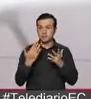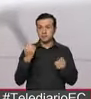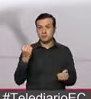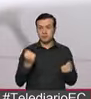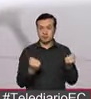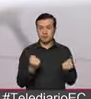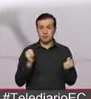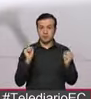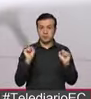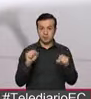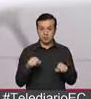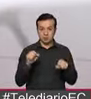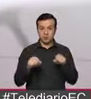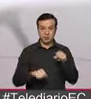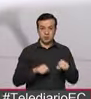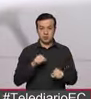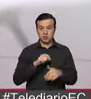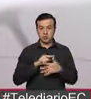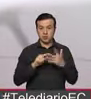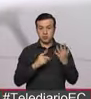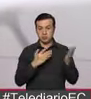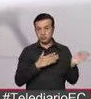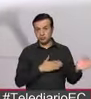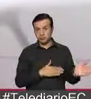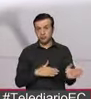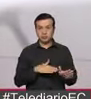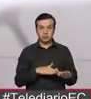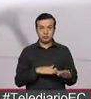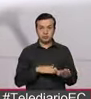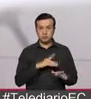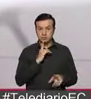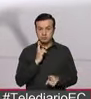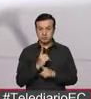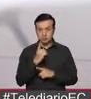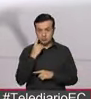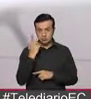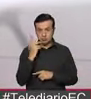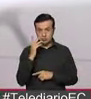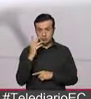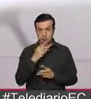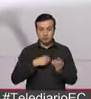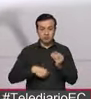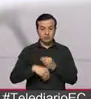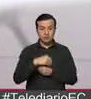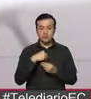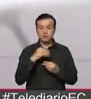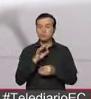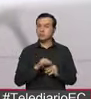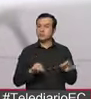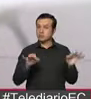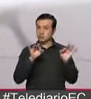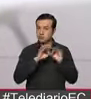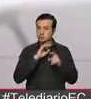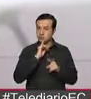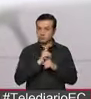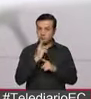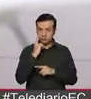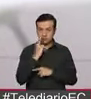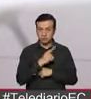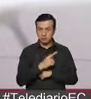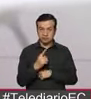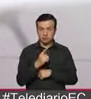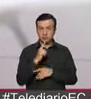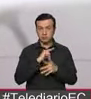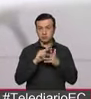en lo en lo de gasto corriente está garantizado y los gastos de inversión son necesarios pero estamos elaborando